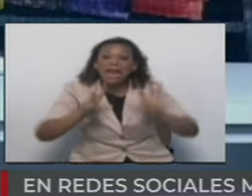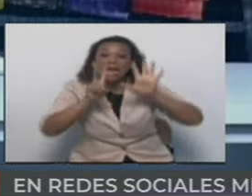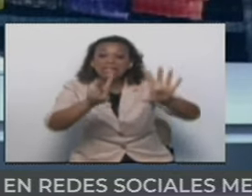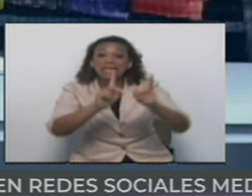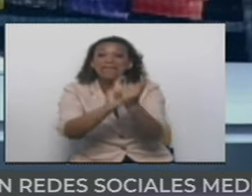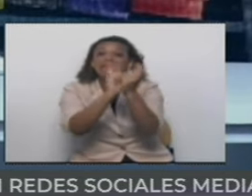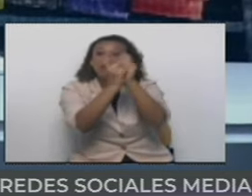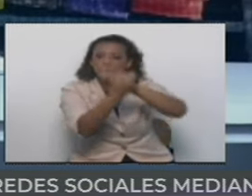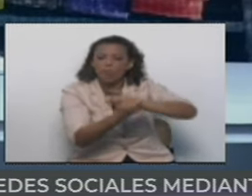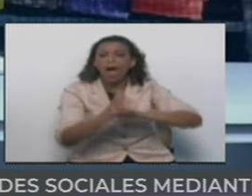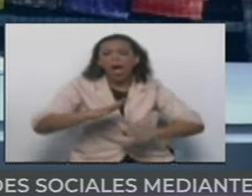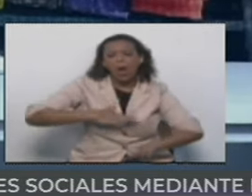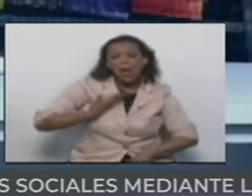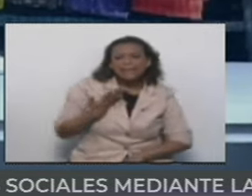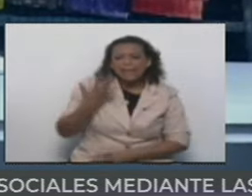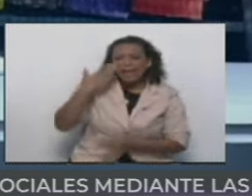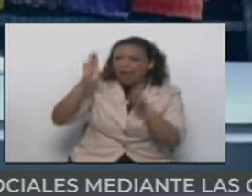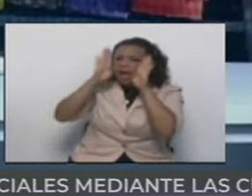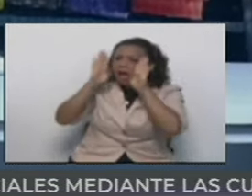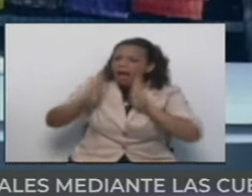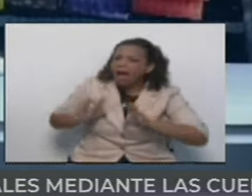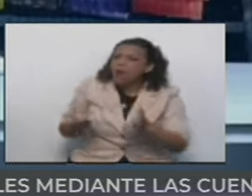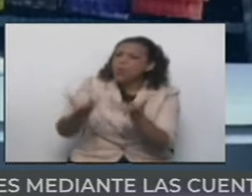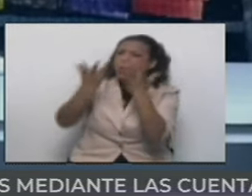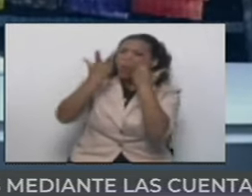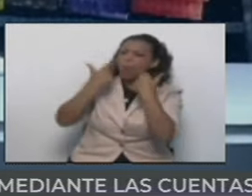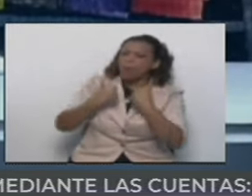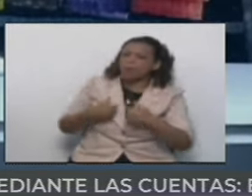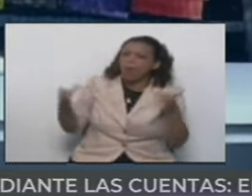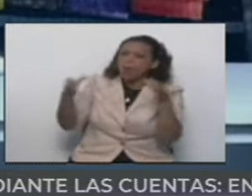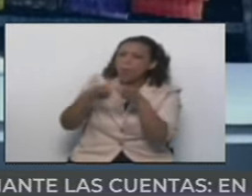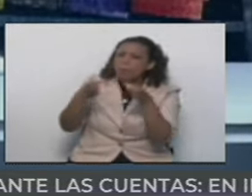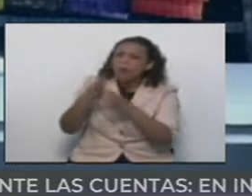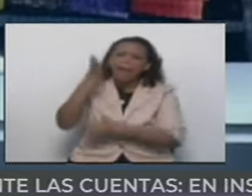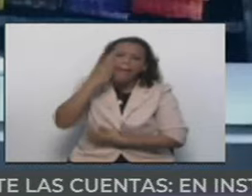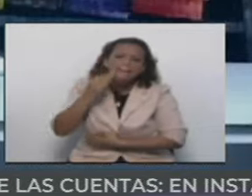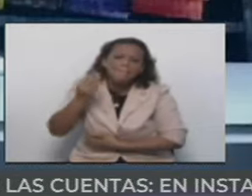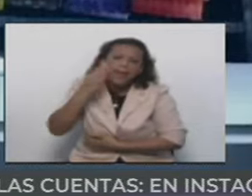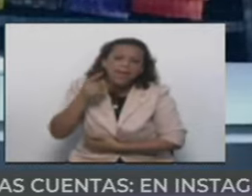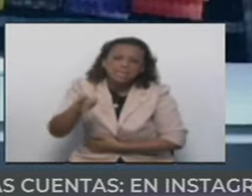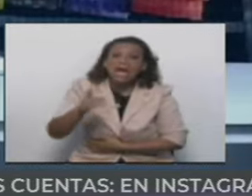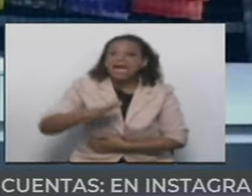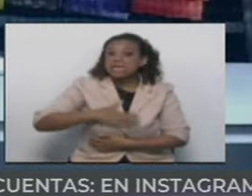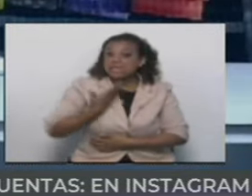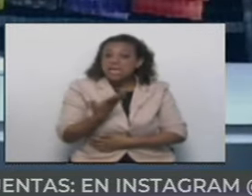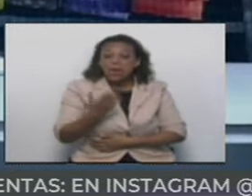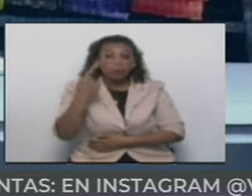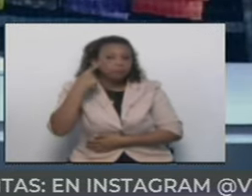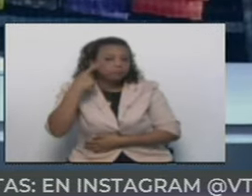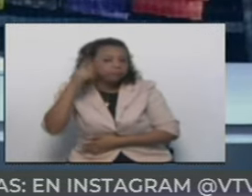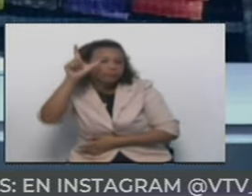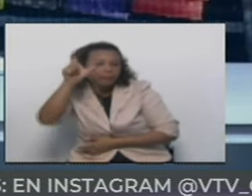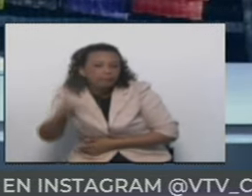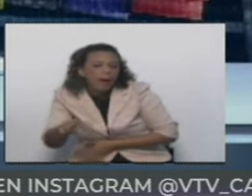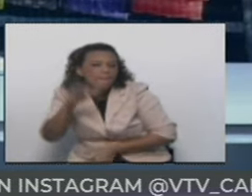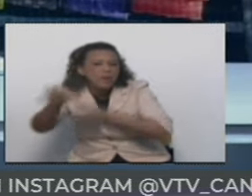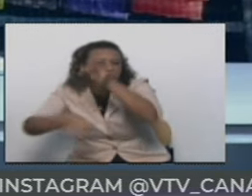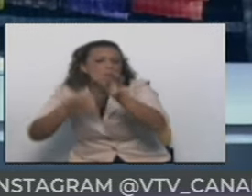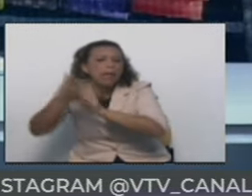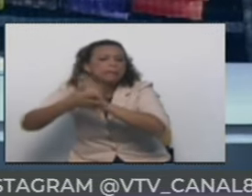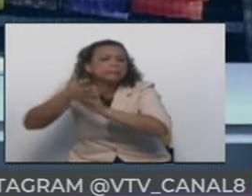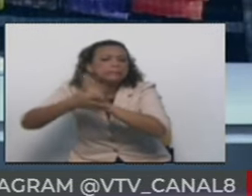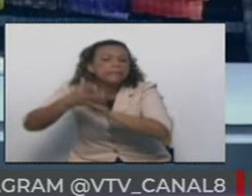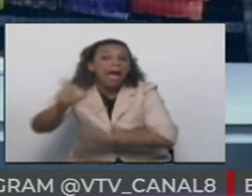Quisiera escuchar qué experiencia ha tenido el equipo y luego quiero que ustedes escuchen con detenimiento